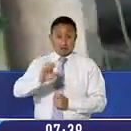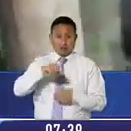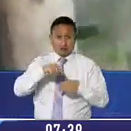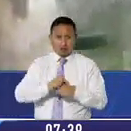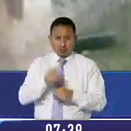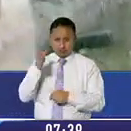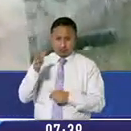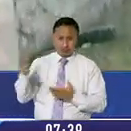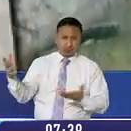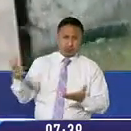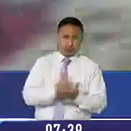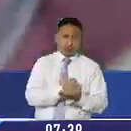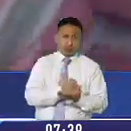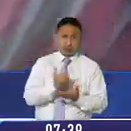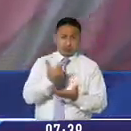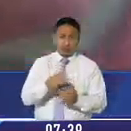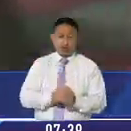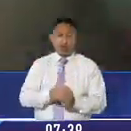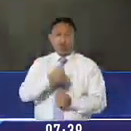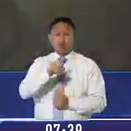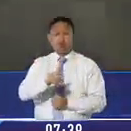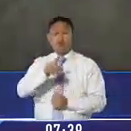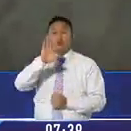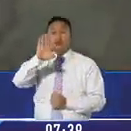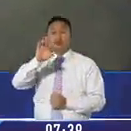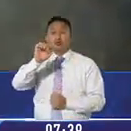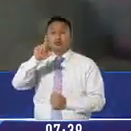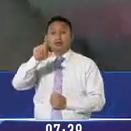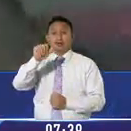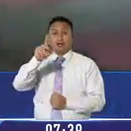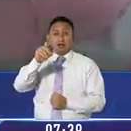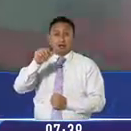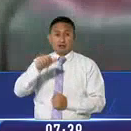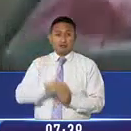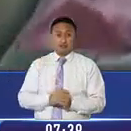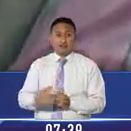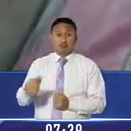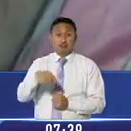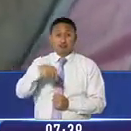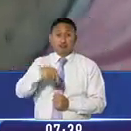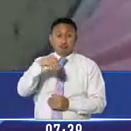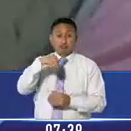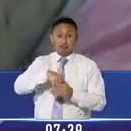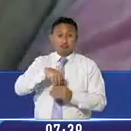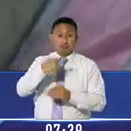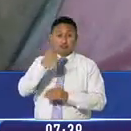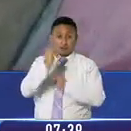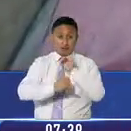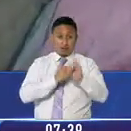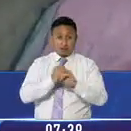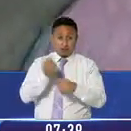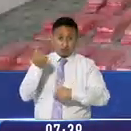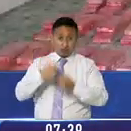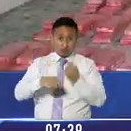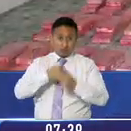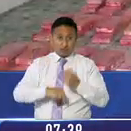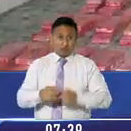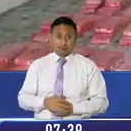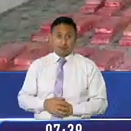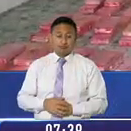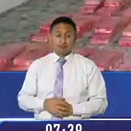cerca de una tonelada de droga, misma que busca contaminar tanto el mercado nacional como internacional.